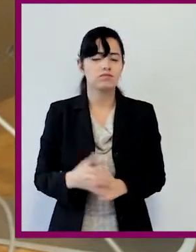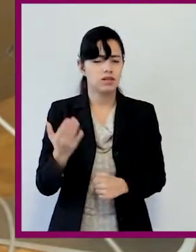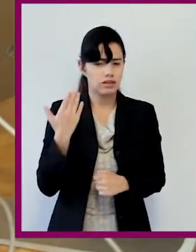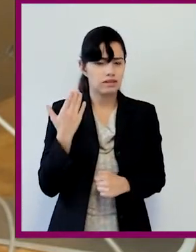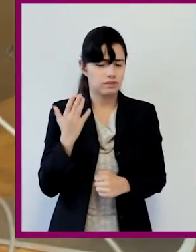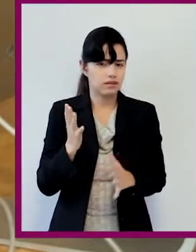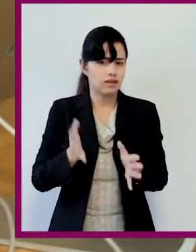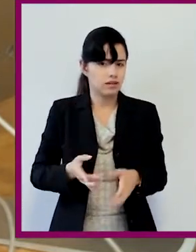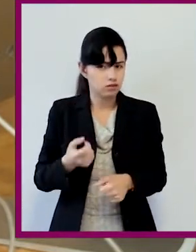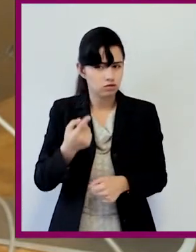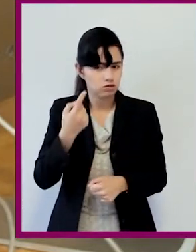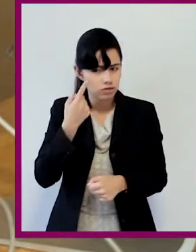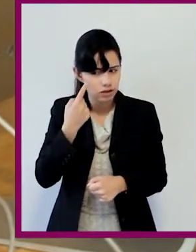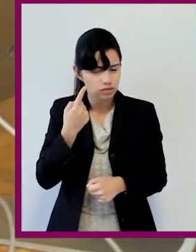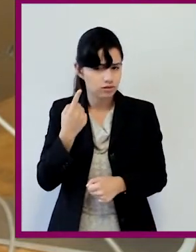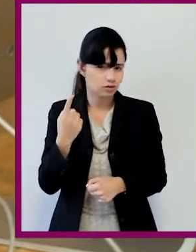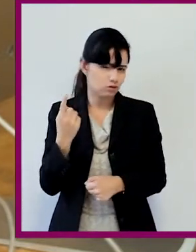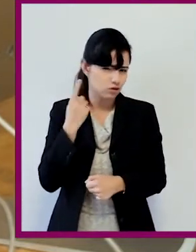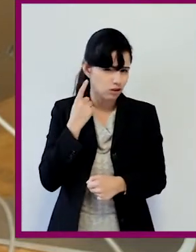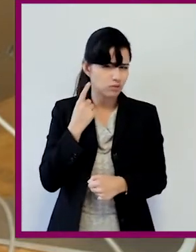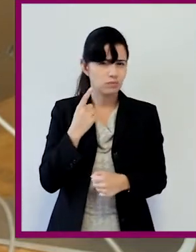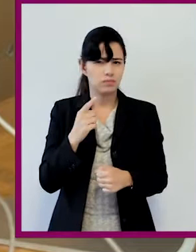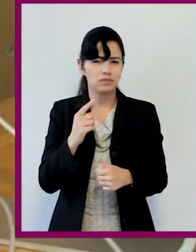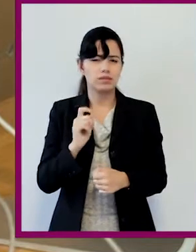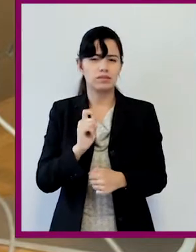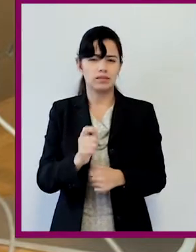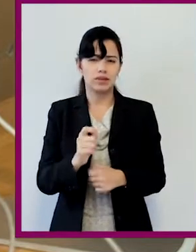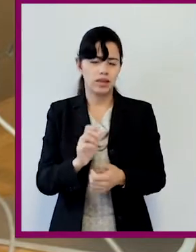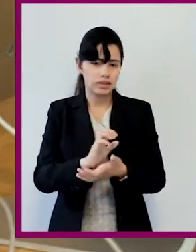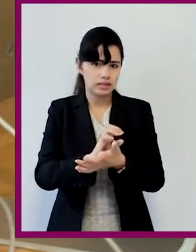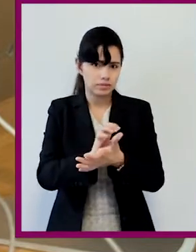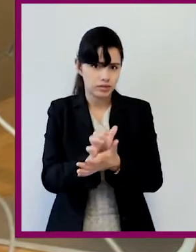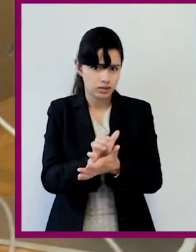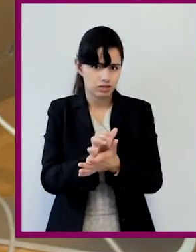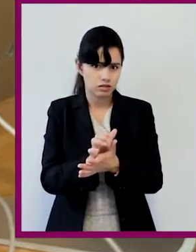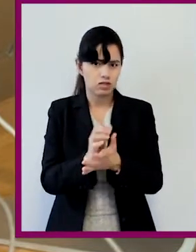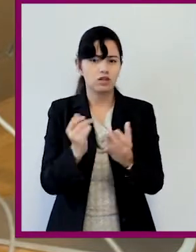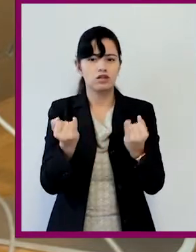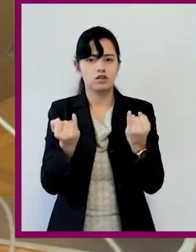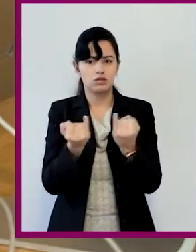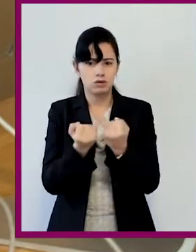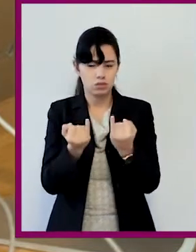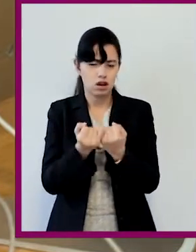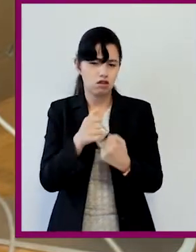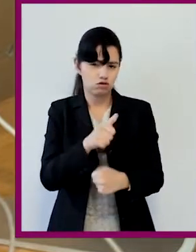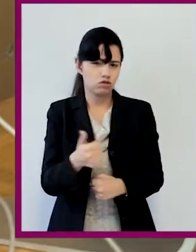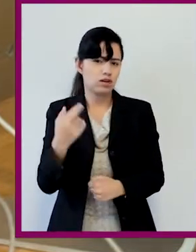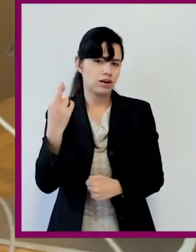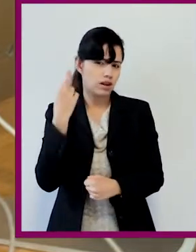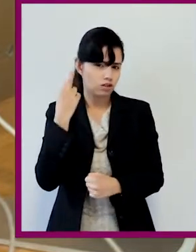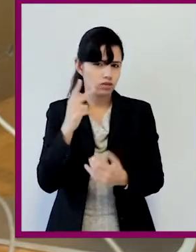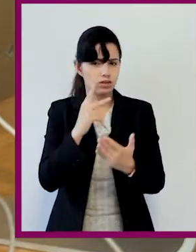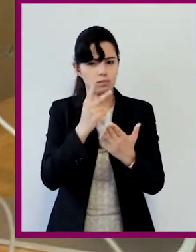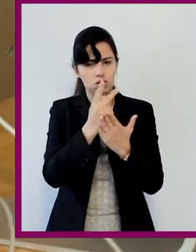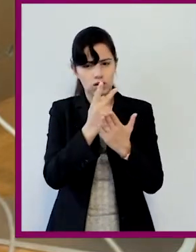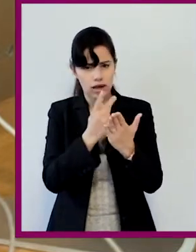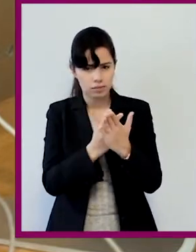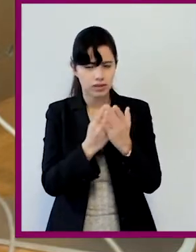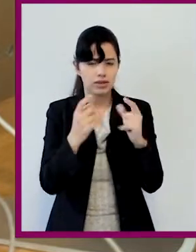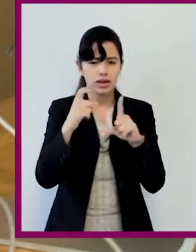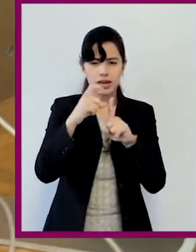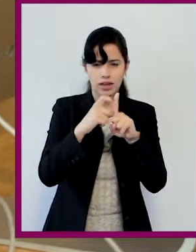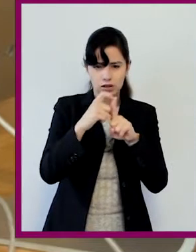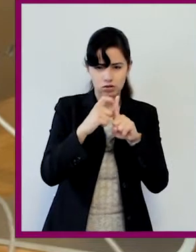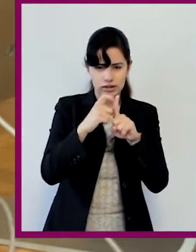de la discriminación y humor en podcasts, programas de radio, incluso en caricaturas e historietas. ¿Usted cree que es